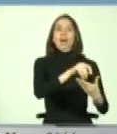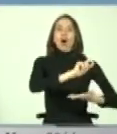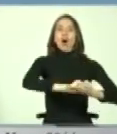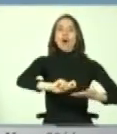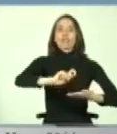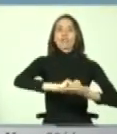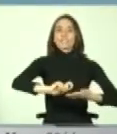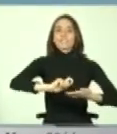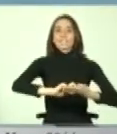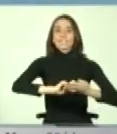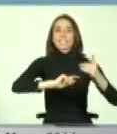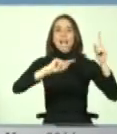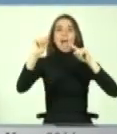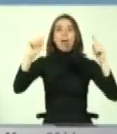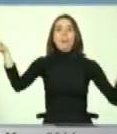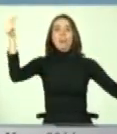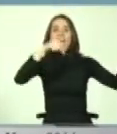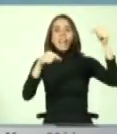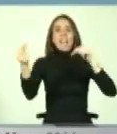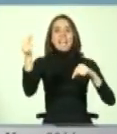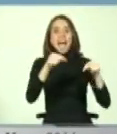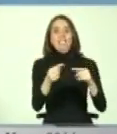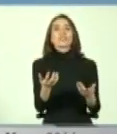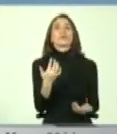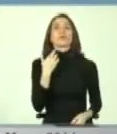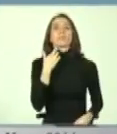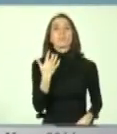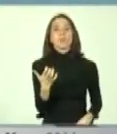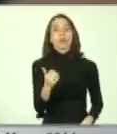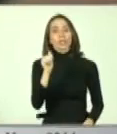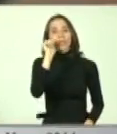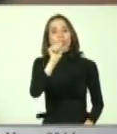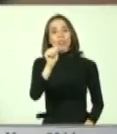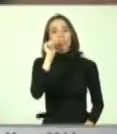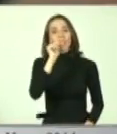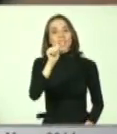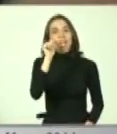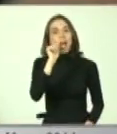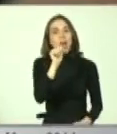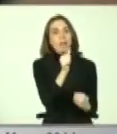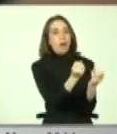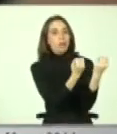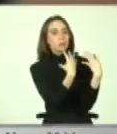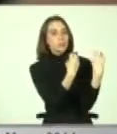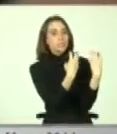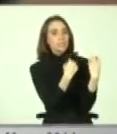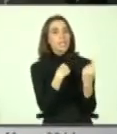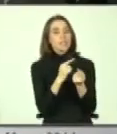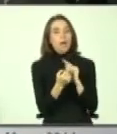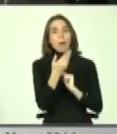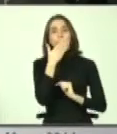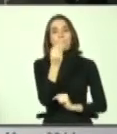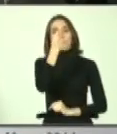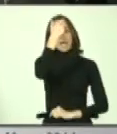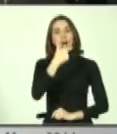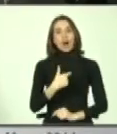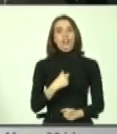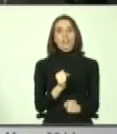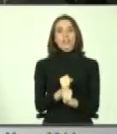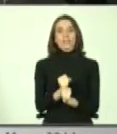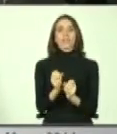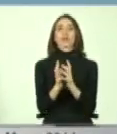delegaciones por porque día a día me enseñan a ser mejor trabajador